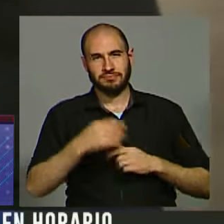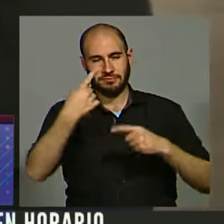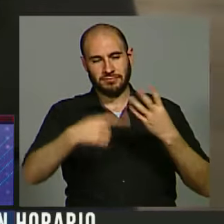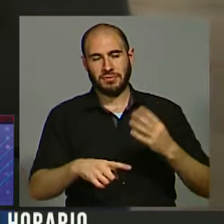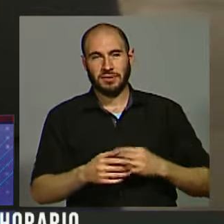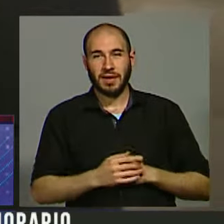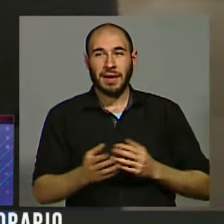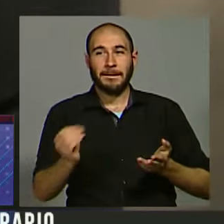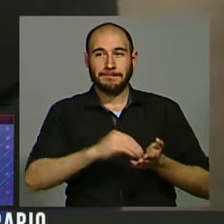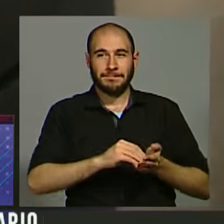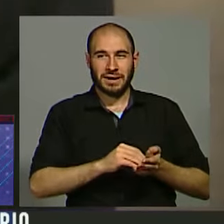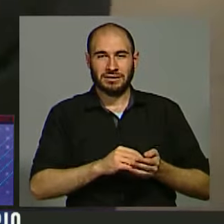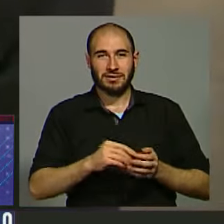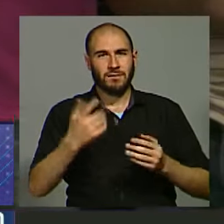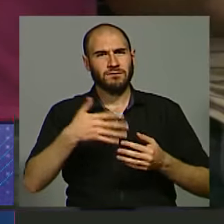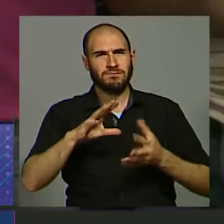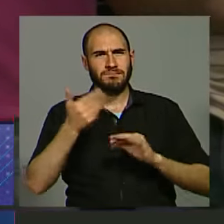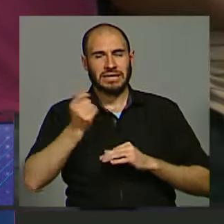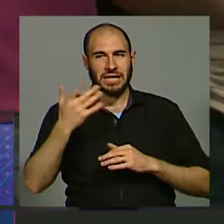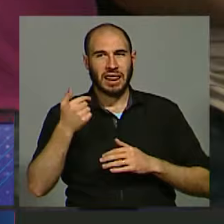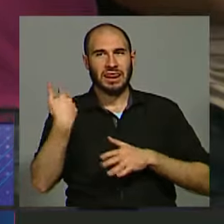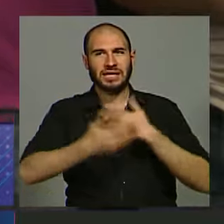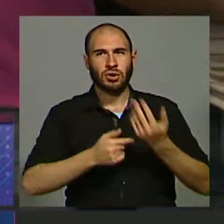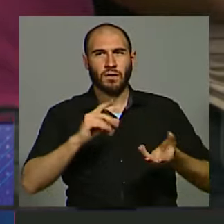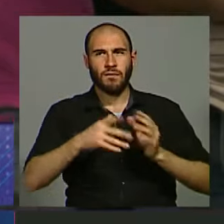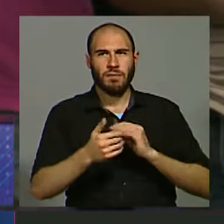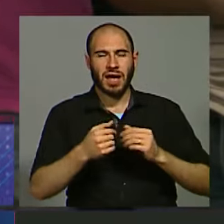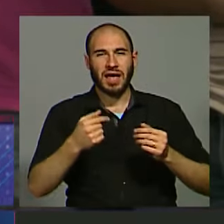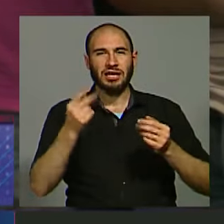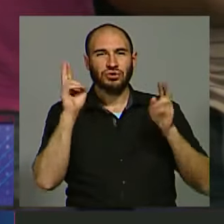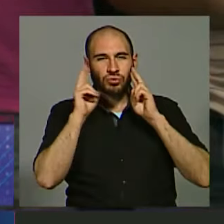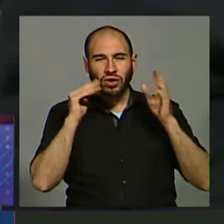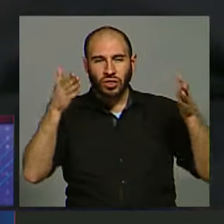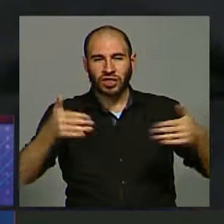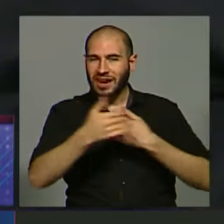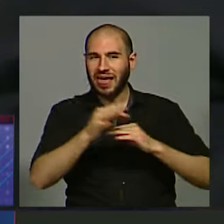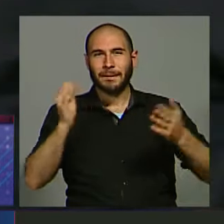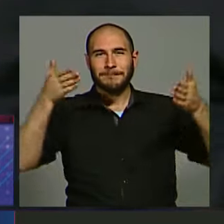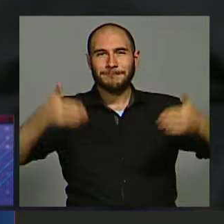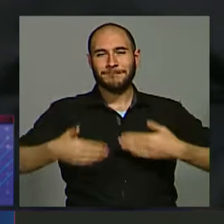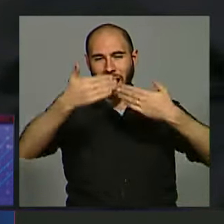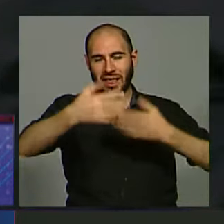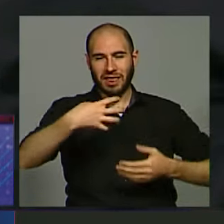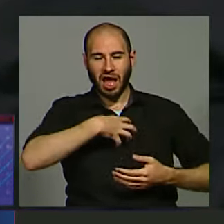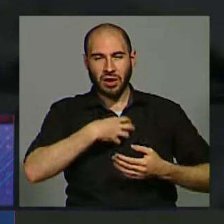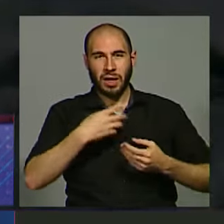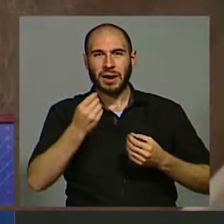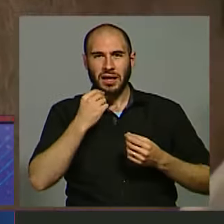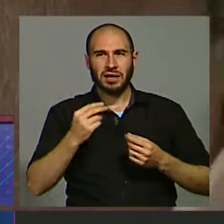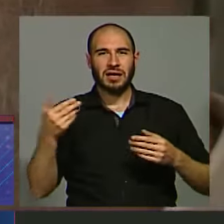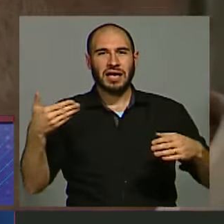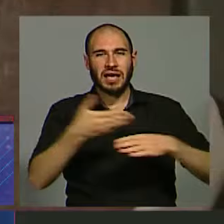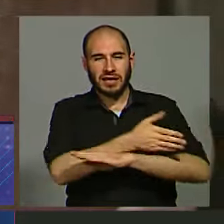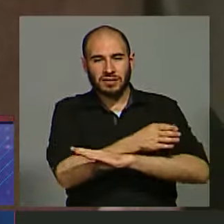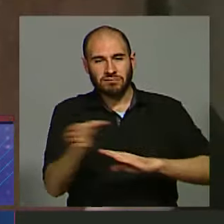otras. Además, también la particularidad es que desarrolló un sistema aislante, sí, que recubre las paredes de las aulas para evitar el ingreso y